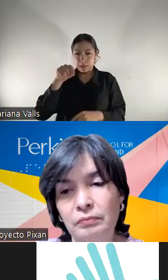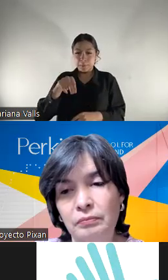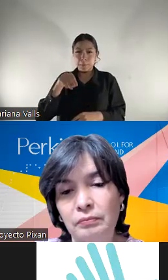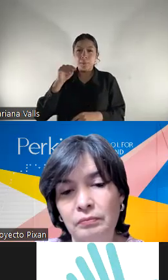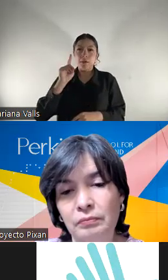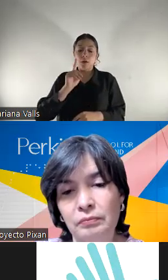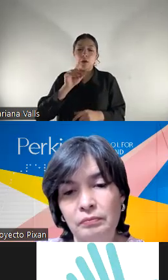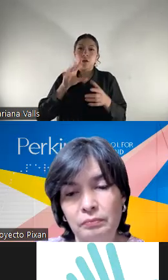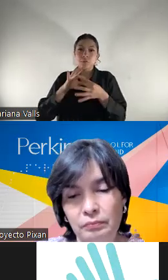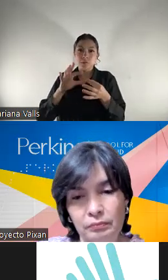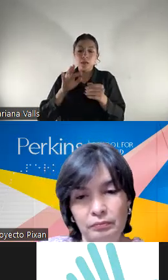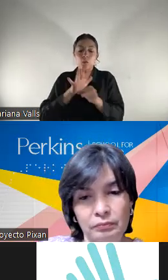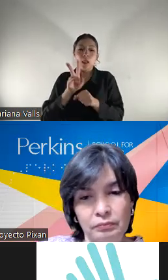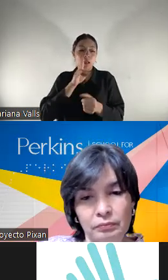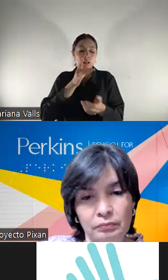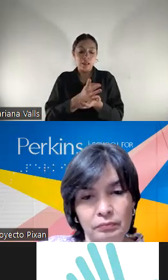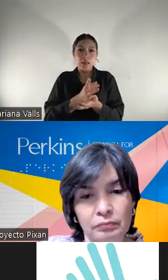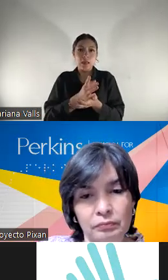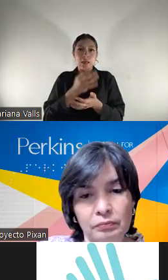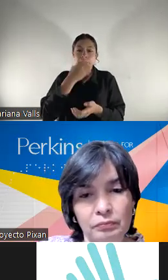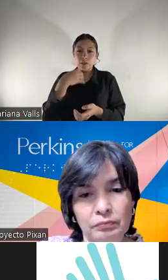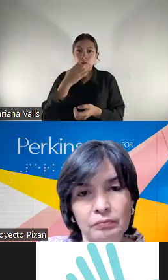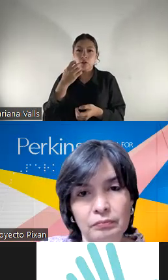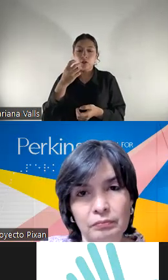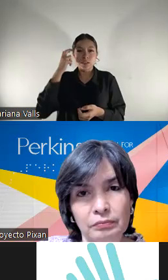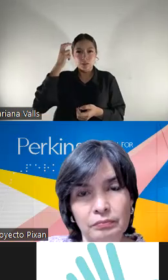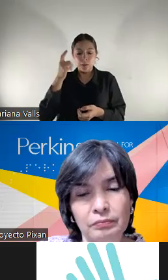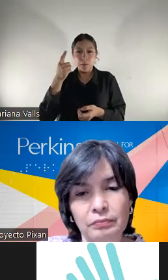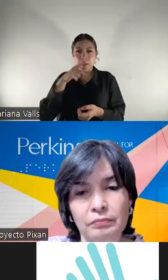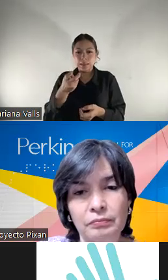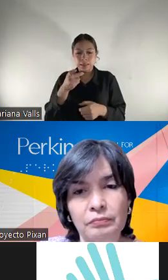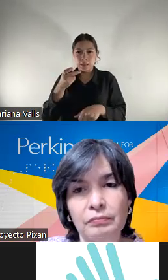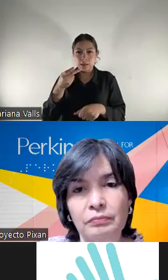detección y evaluación psicosocial que llevamos en estas clínicas.